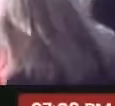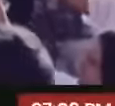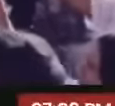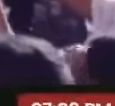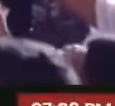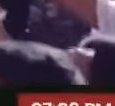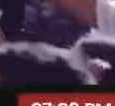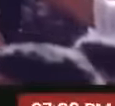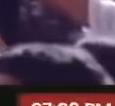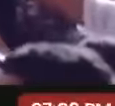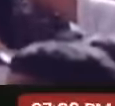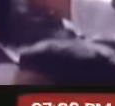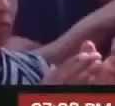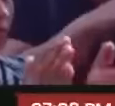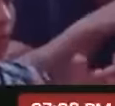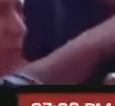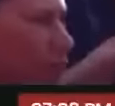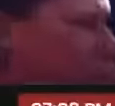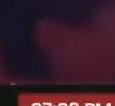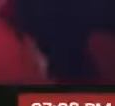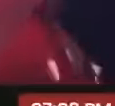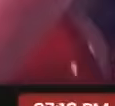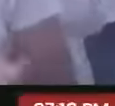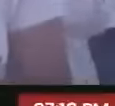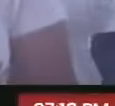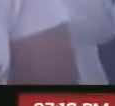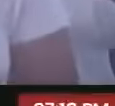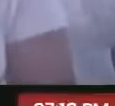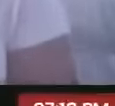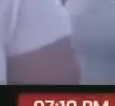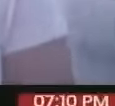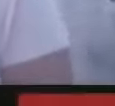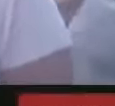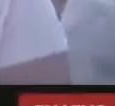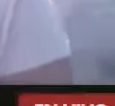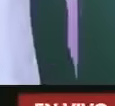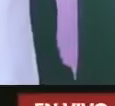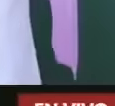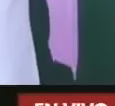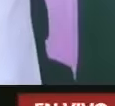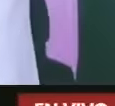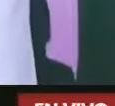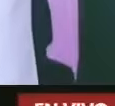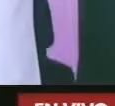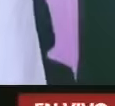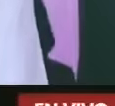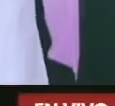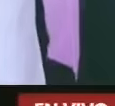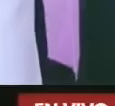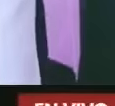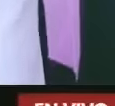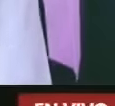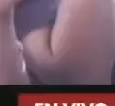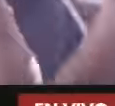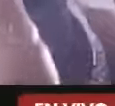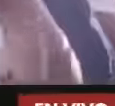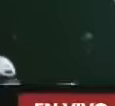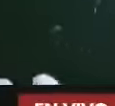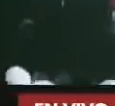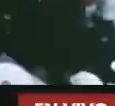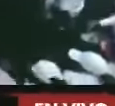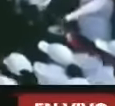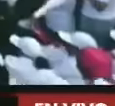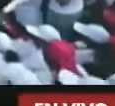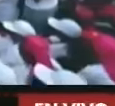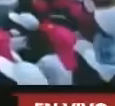batalla moral, la batalla espiritual que tenemos que ganar todos los días. Estamos en tiempo del fervor, del amor,